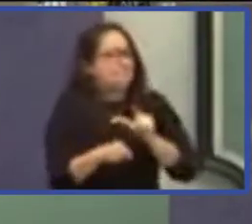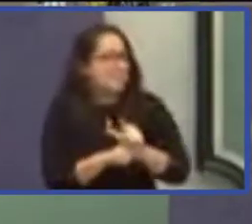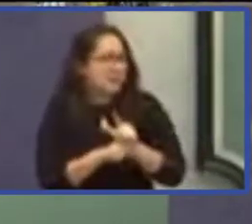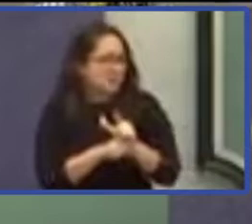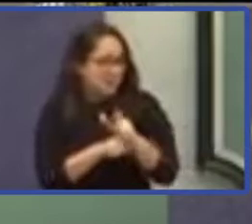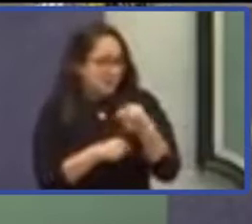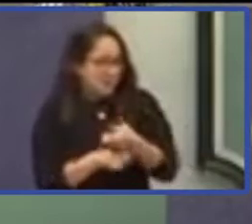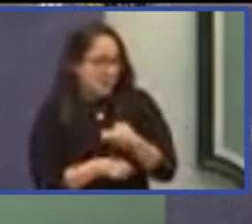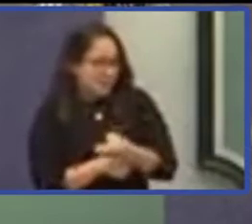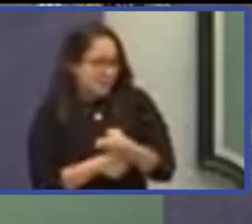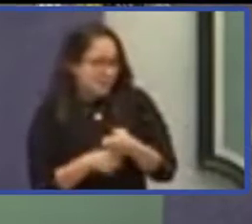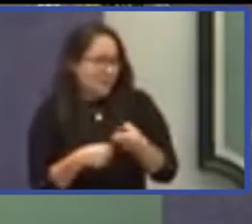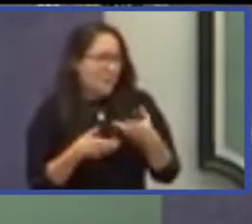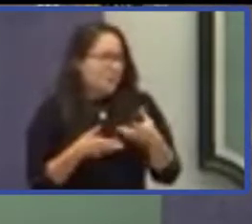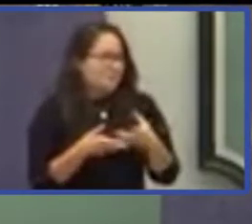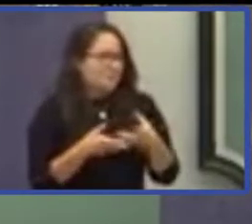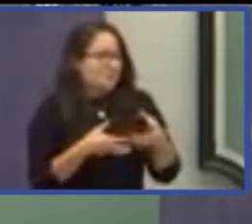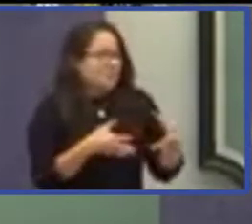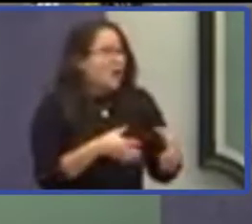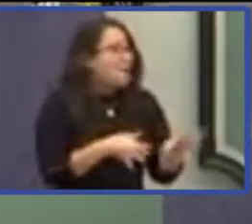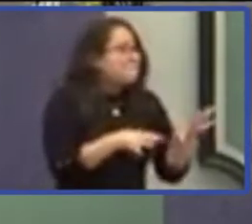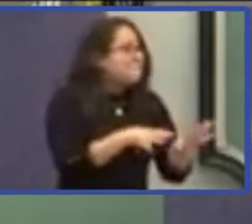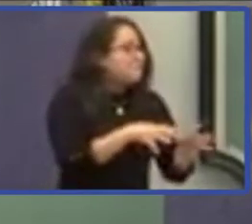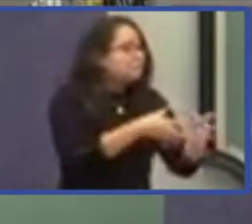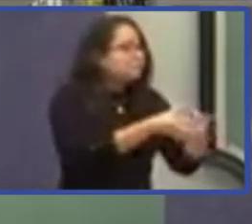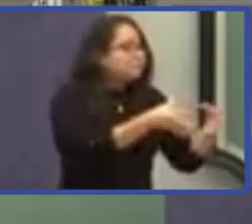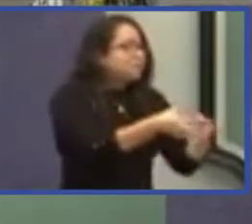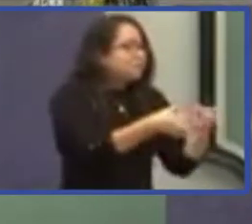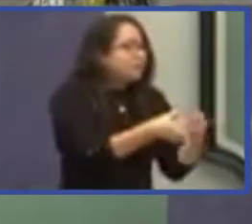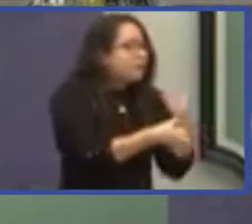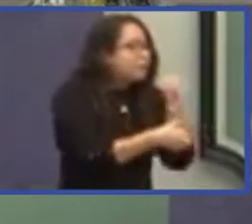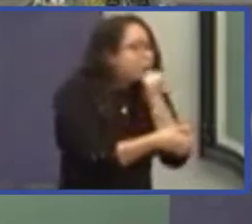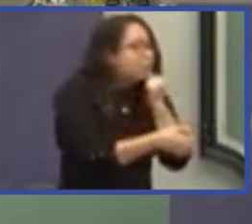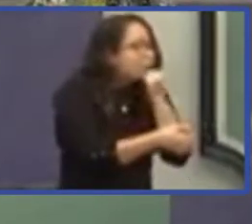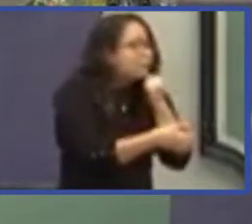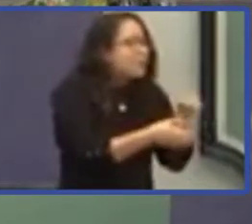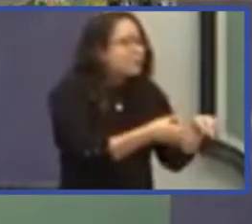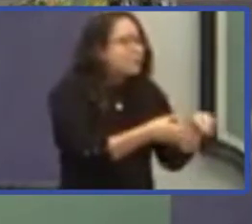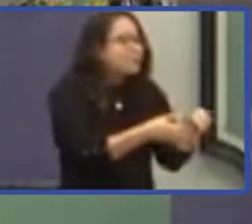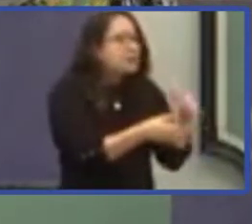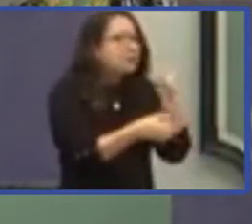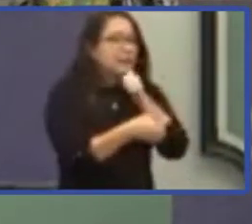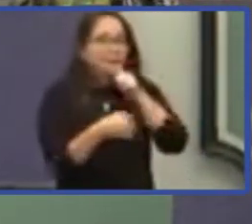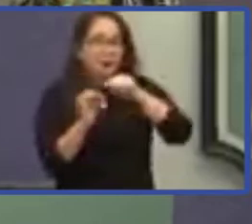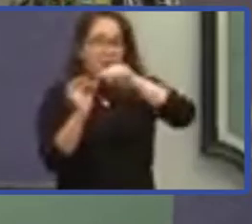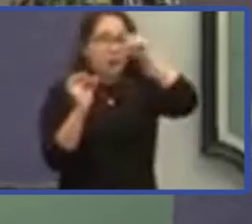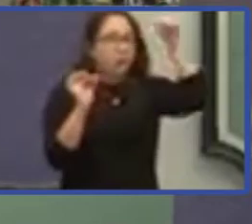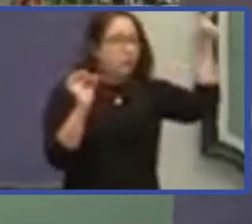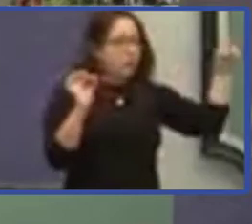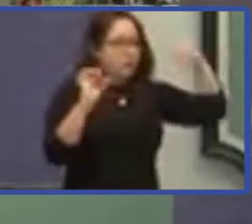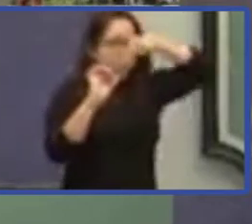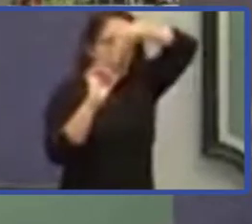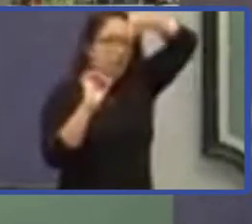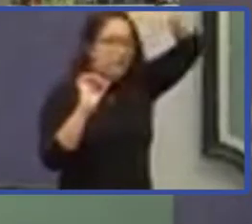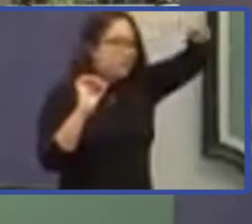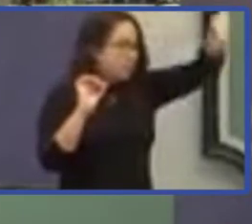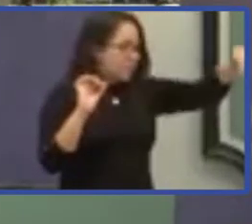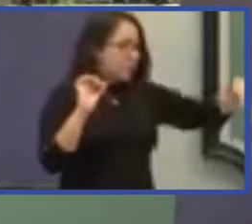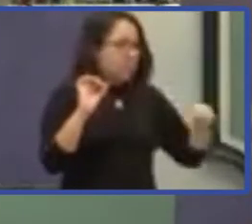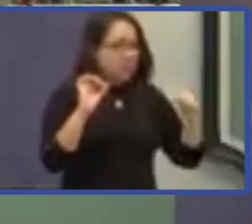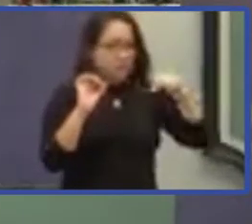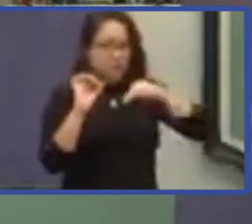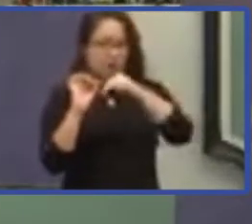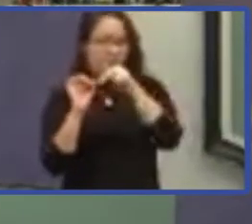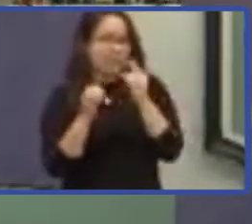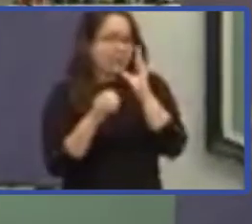de azúcar siempre caminen por el mismo lado de la banda sin salirse esa es otra cosa de las figuras matemáticas que tienen